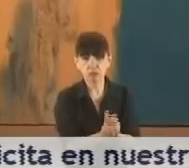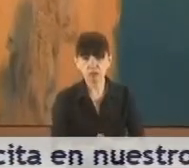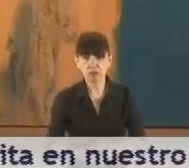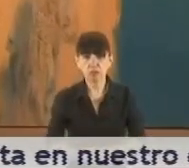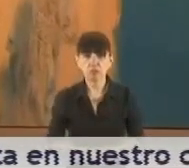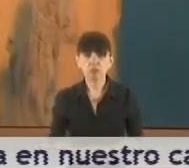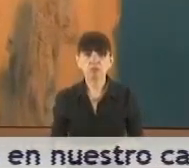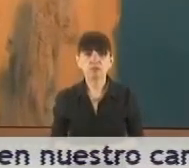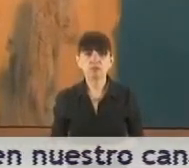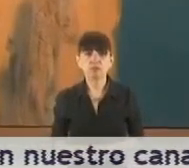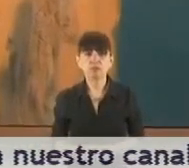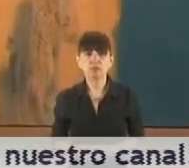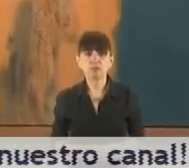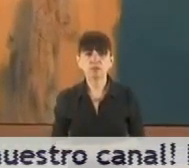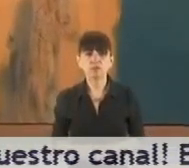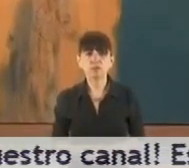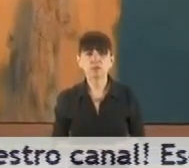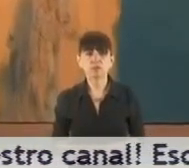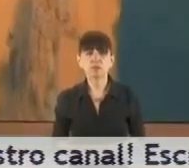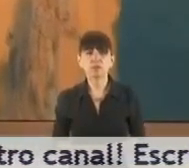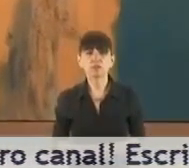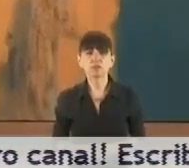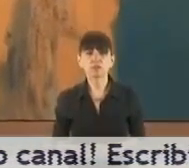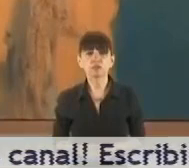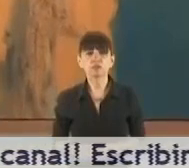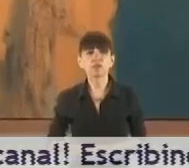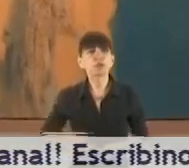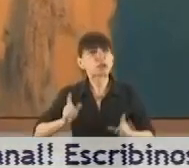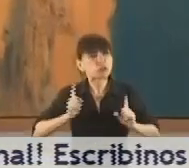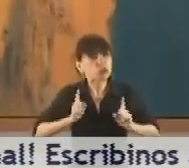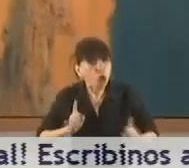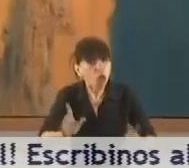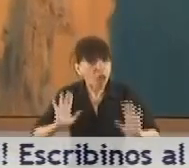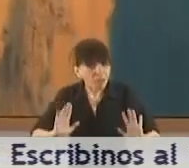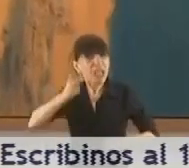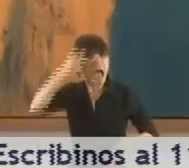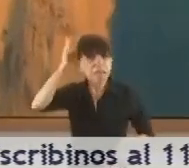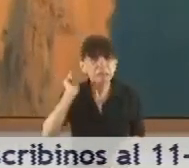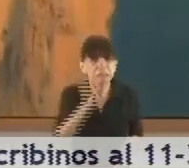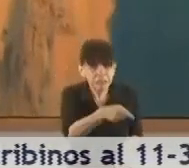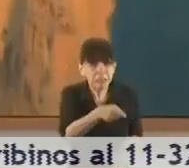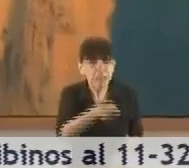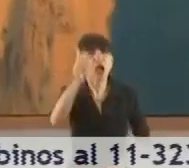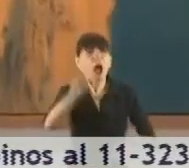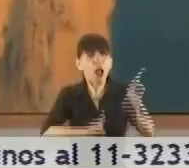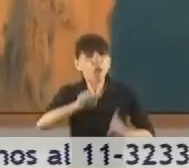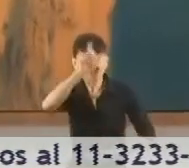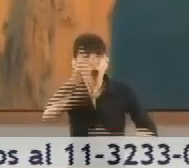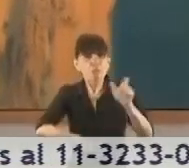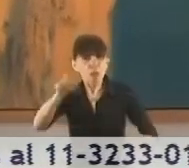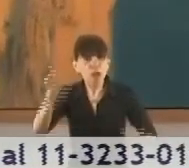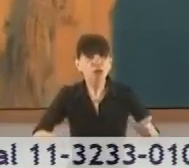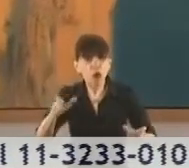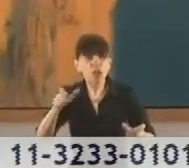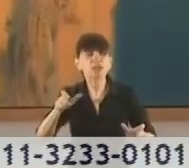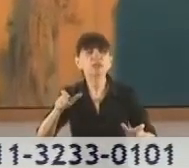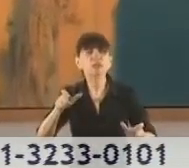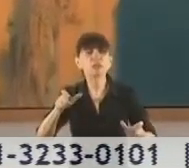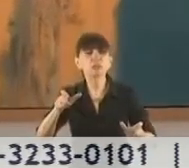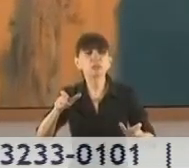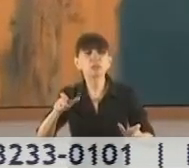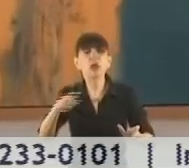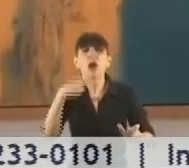Aún hoy en Chile perduran voces que defienden y recuerdan aquel día como un día